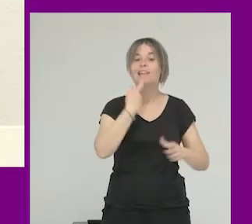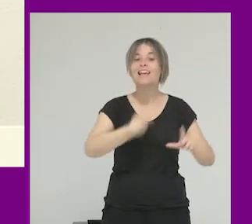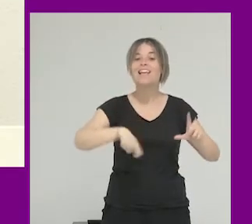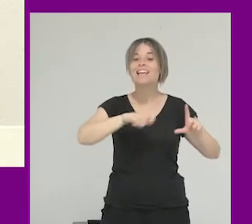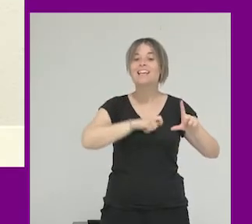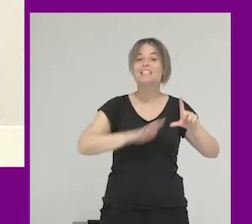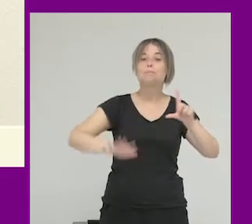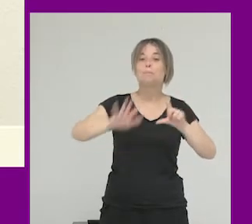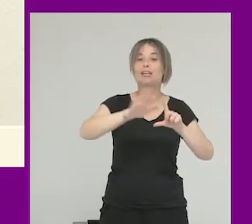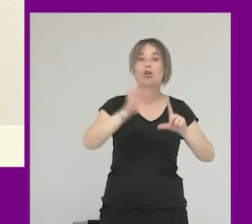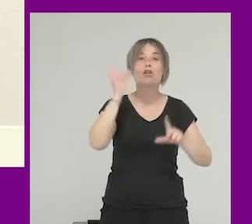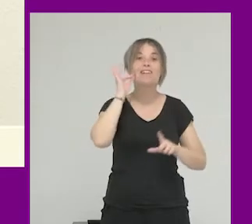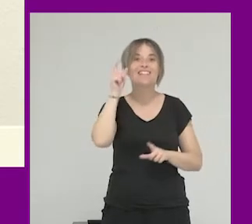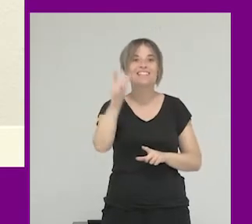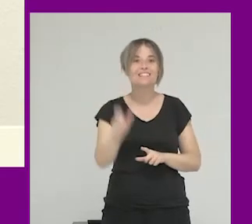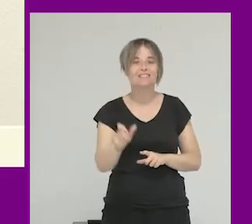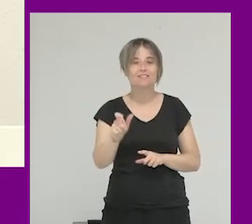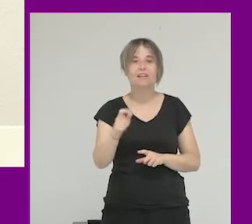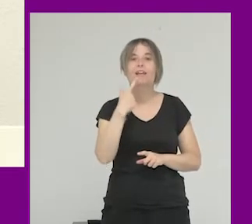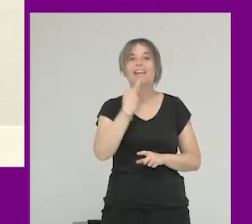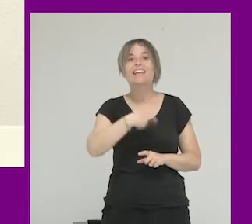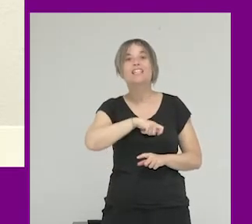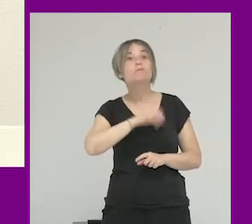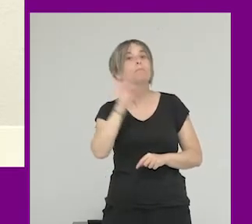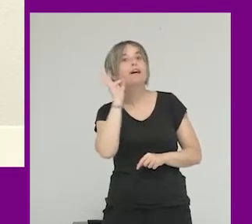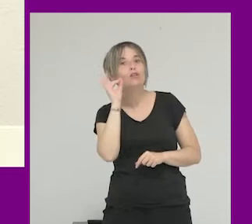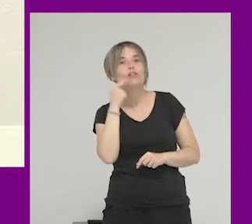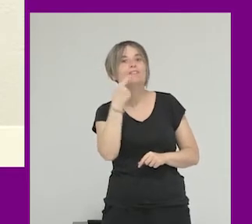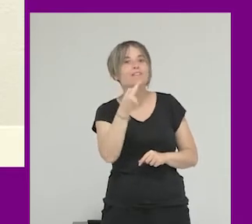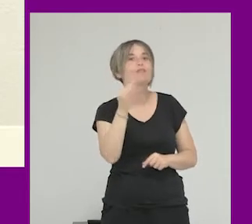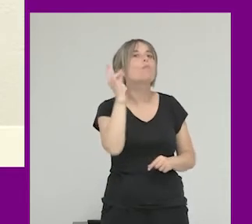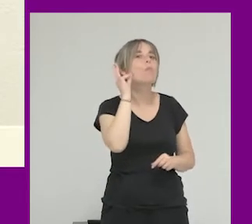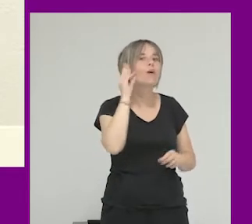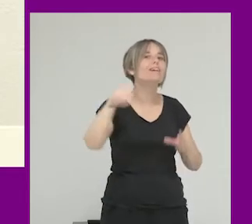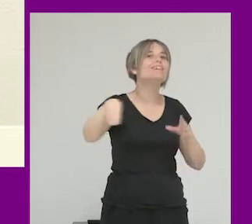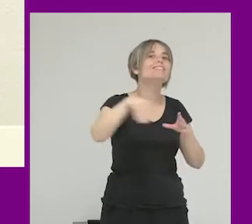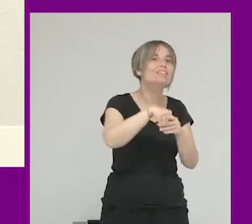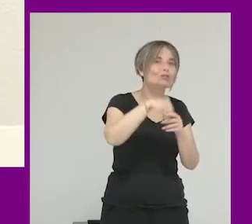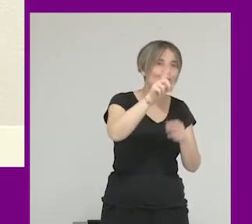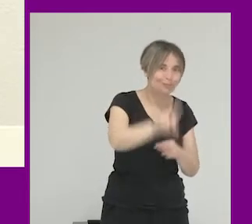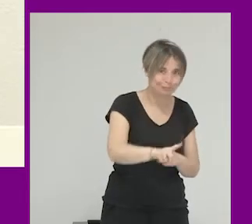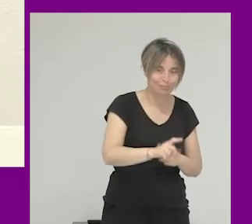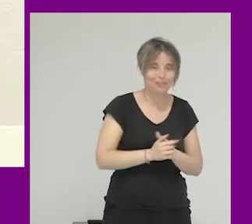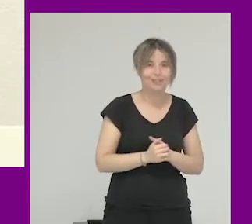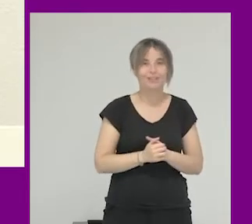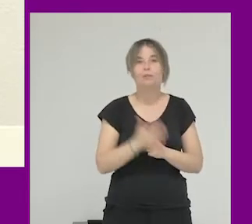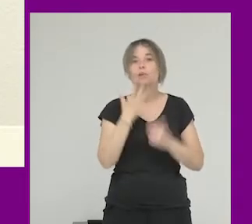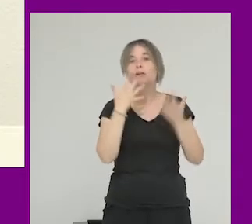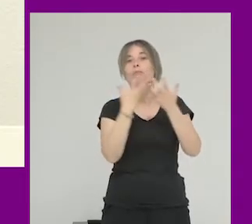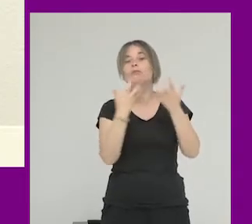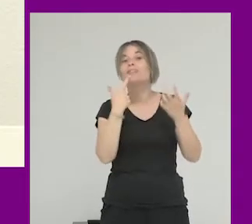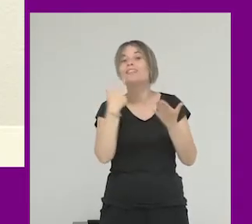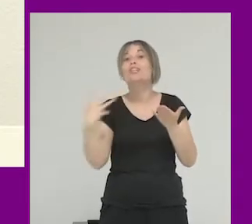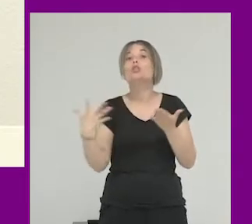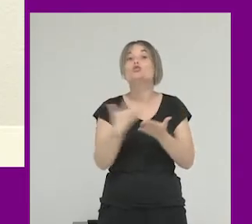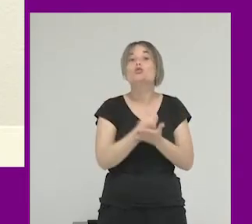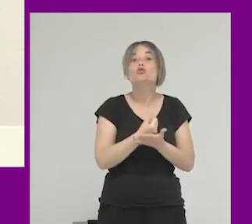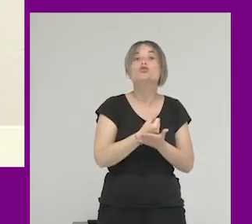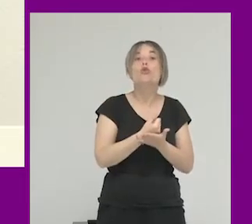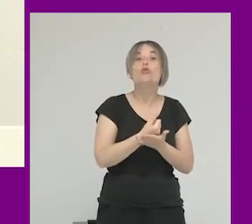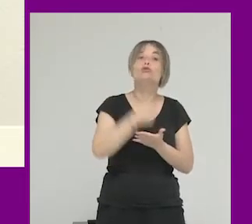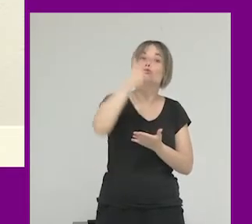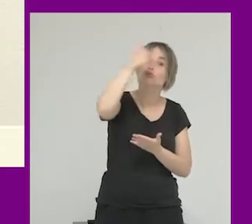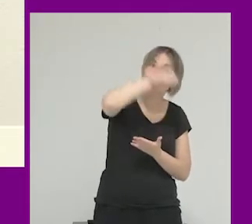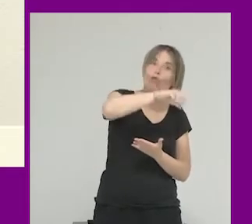están las españolas, donde dice hombres están las mujeres, y donde dice todos están todos y